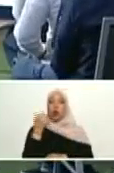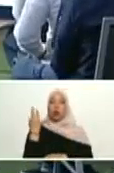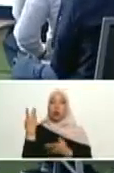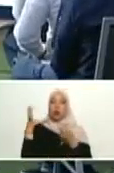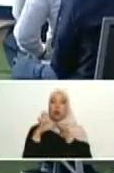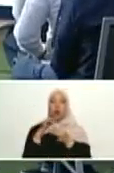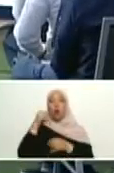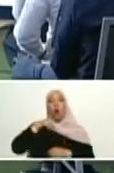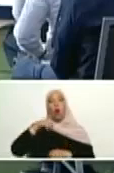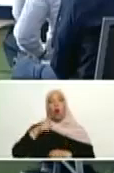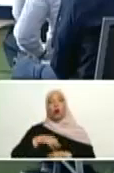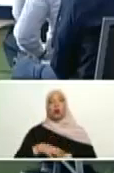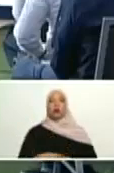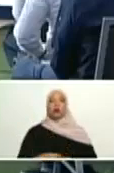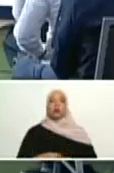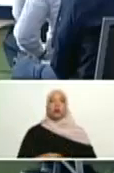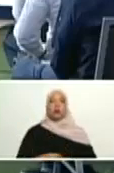inaugurando hoy,